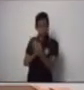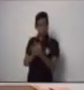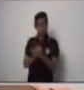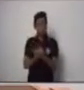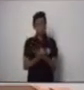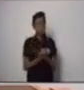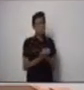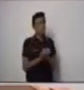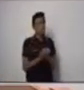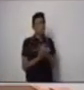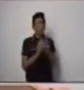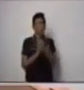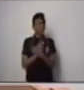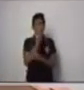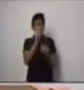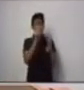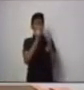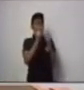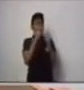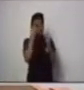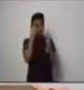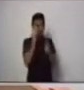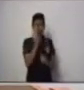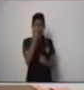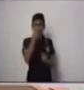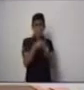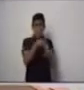es un significado el que tenemos acá.